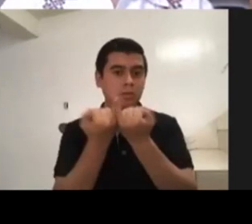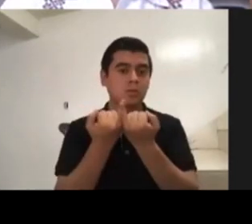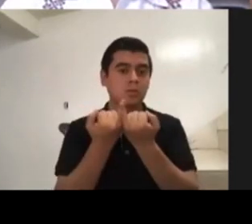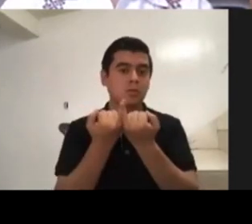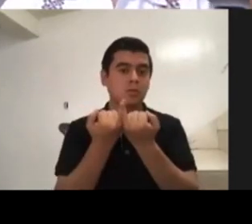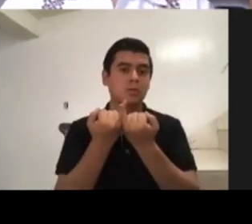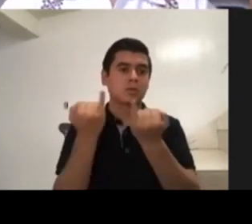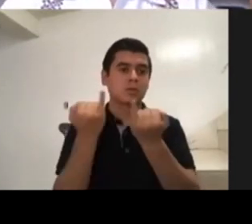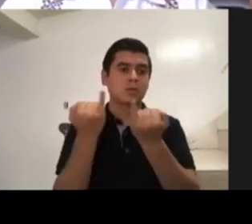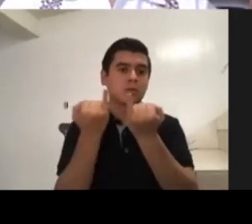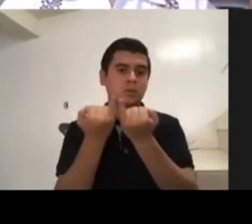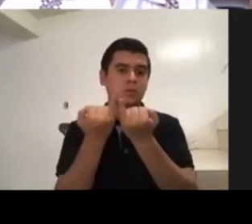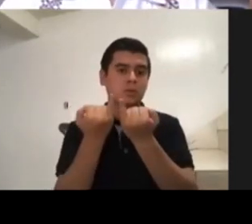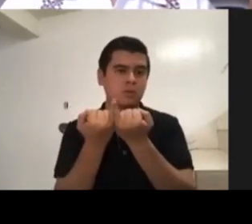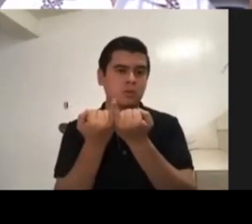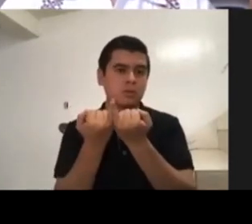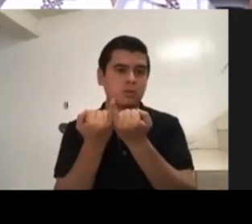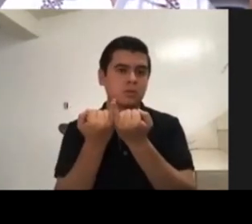Fernando Salmerón.